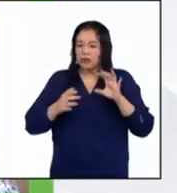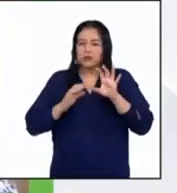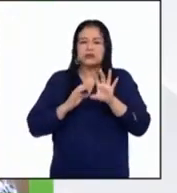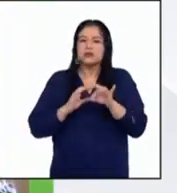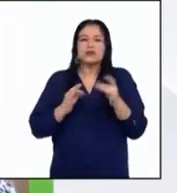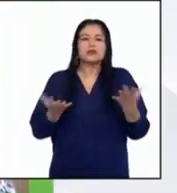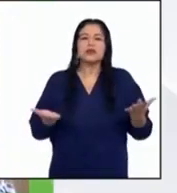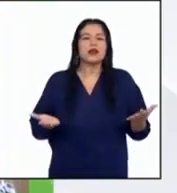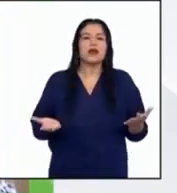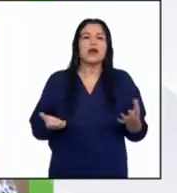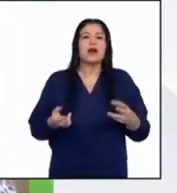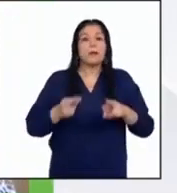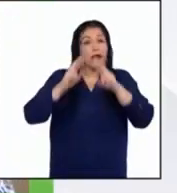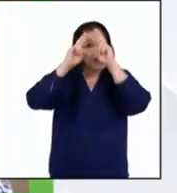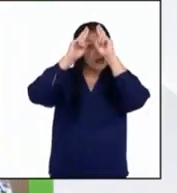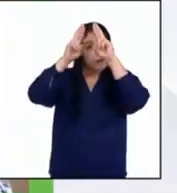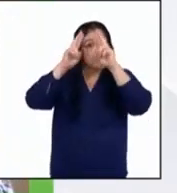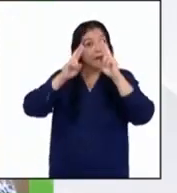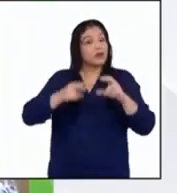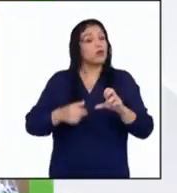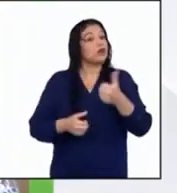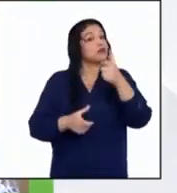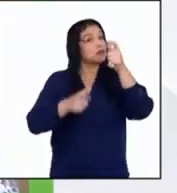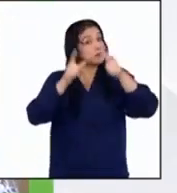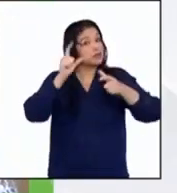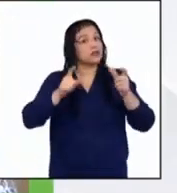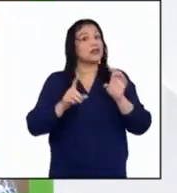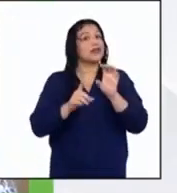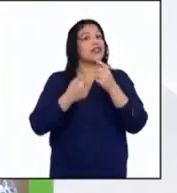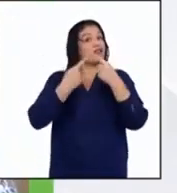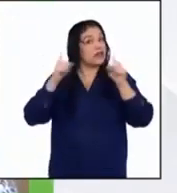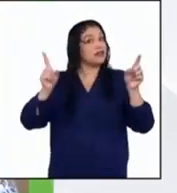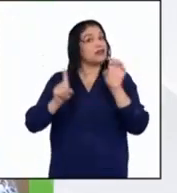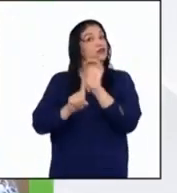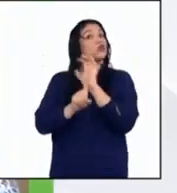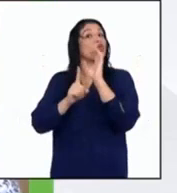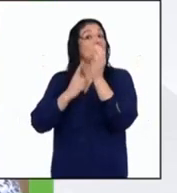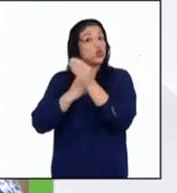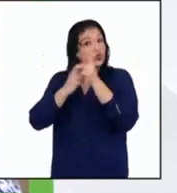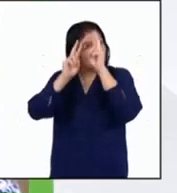encontrar en el respeto a la diversidad cultural.